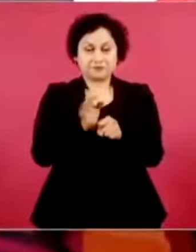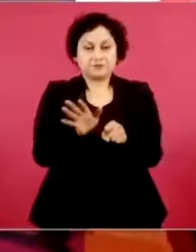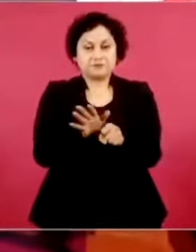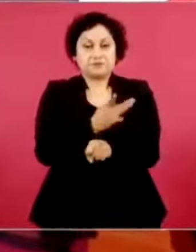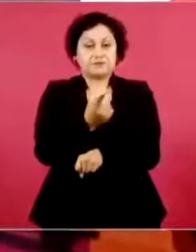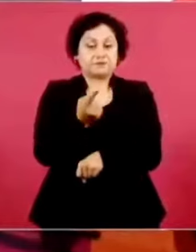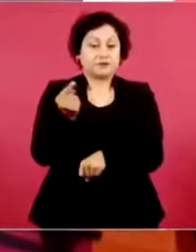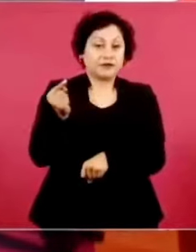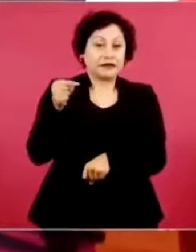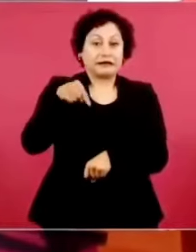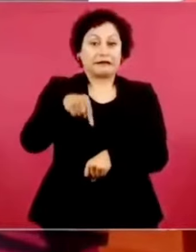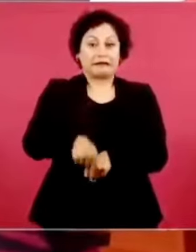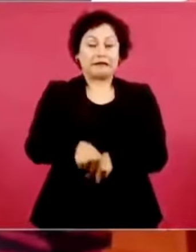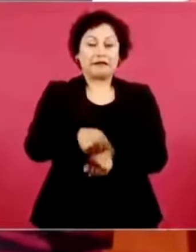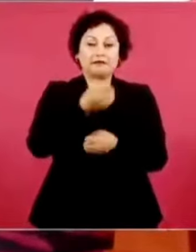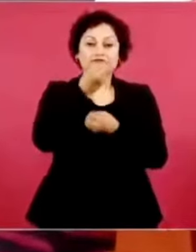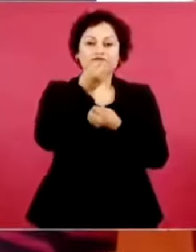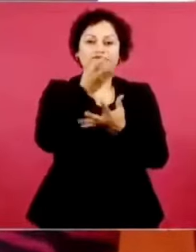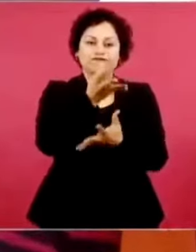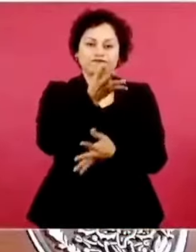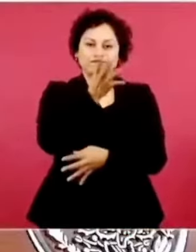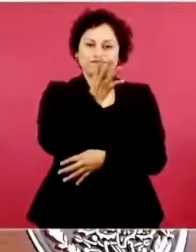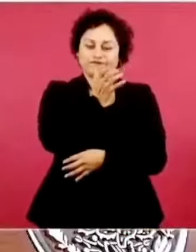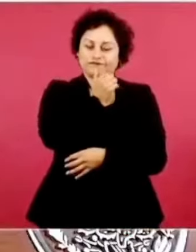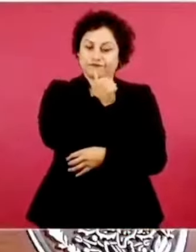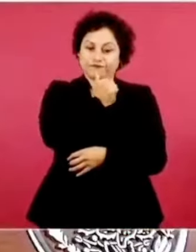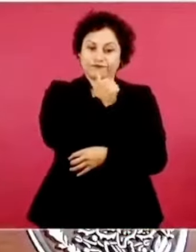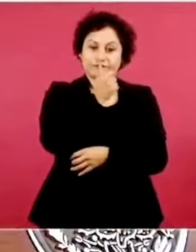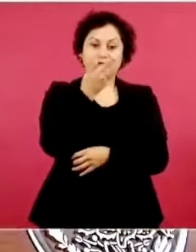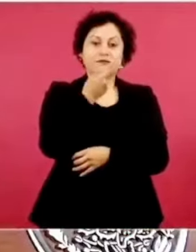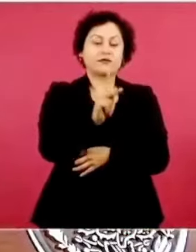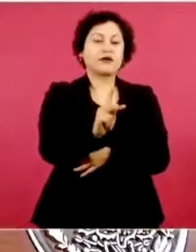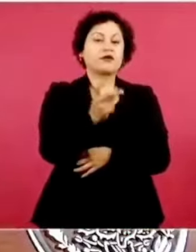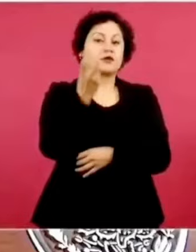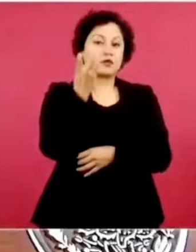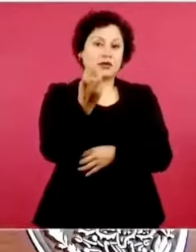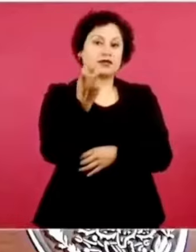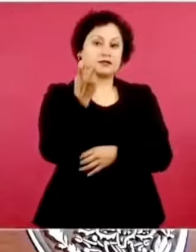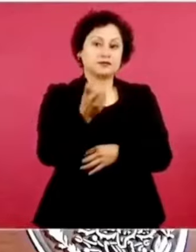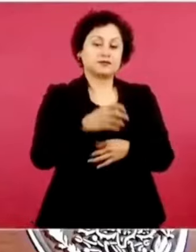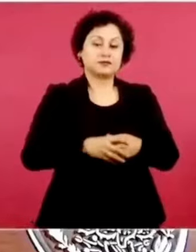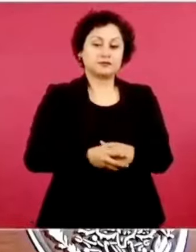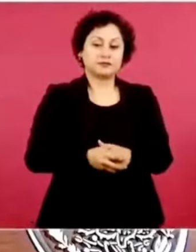Pero es eso, ¿no? Siempre